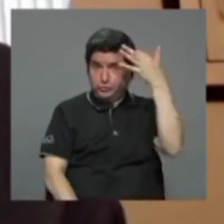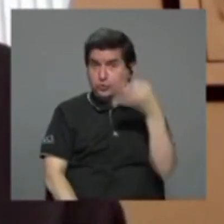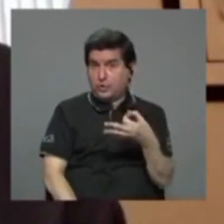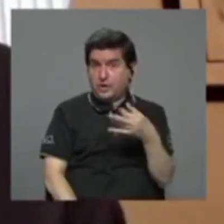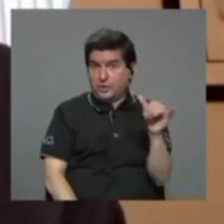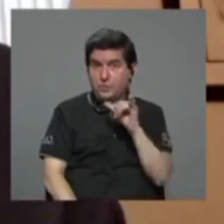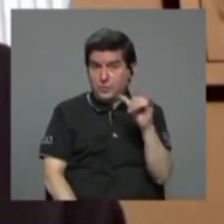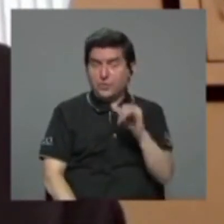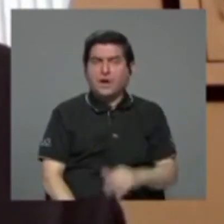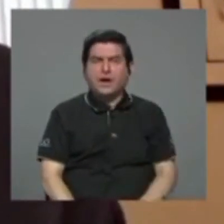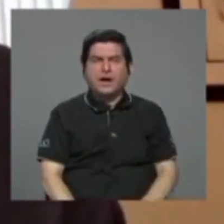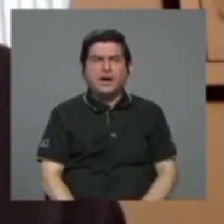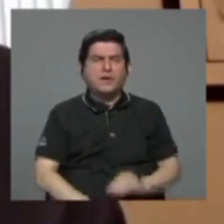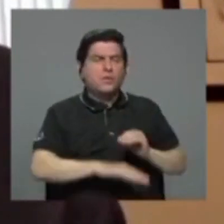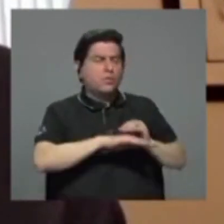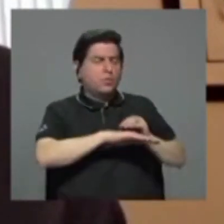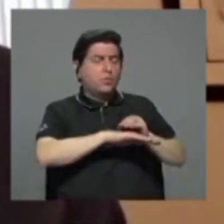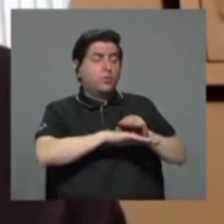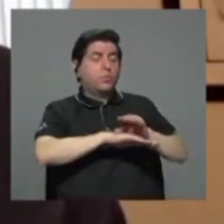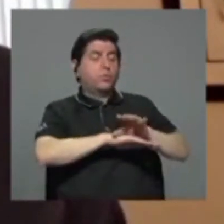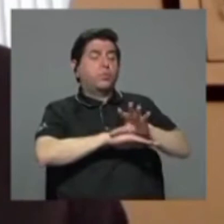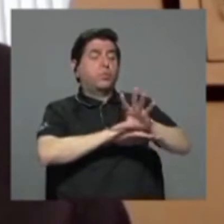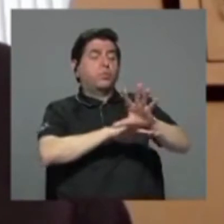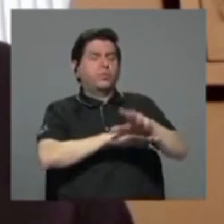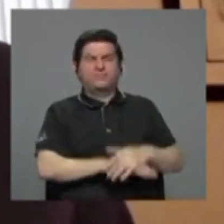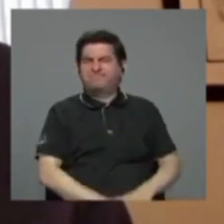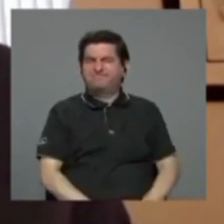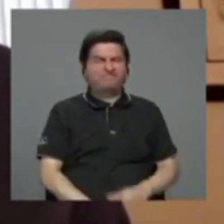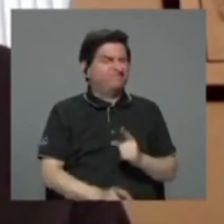que fue una influencia